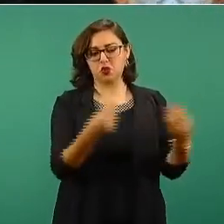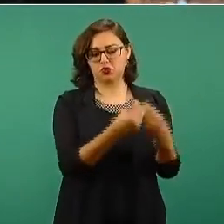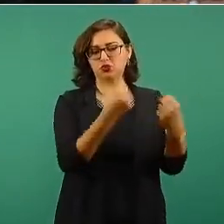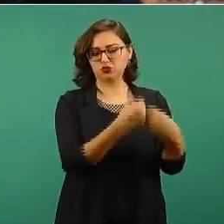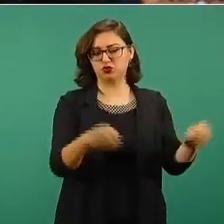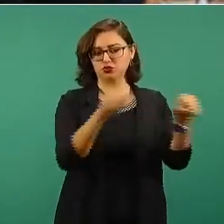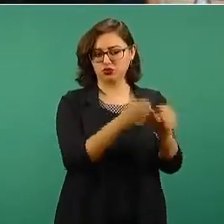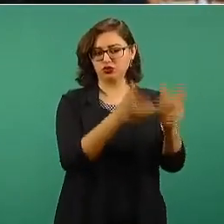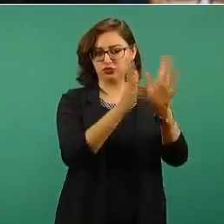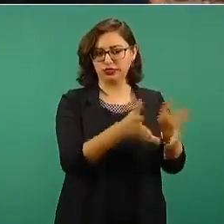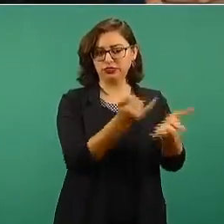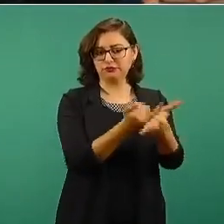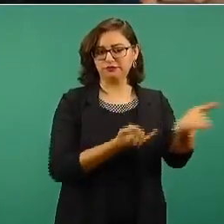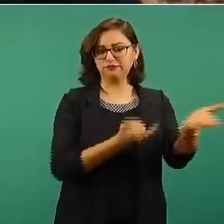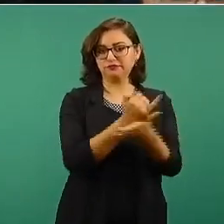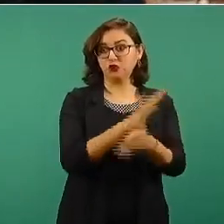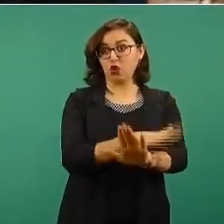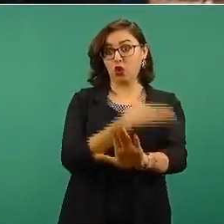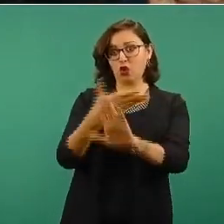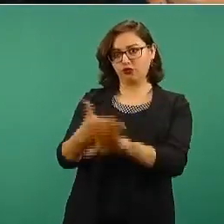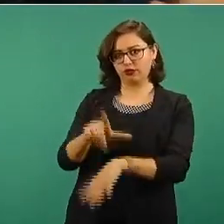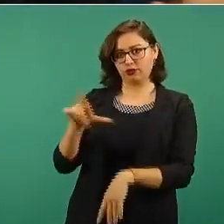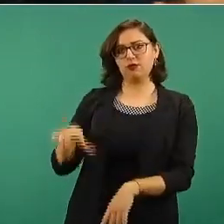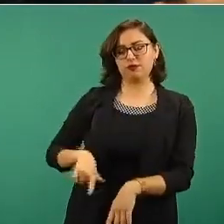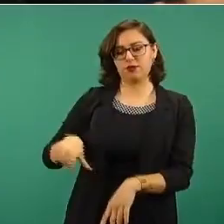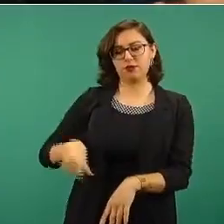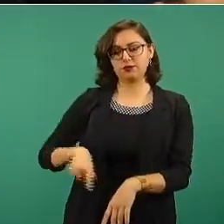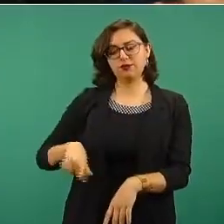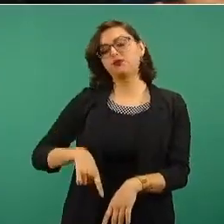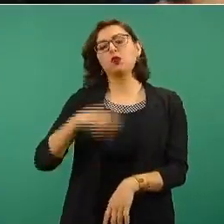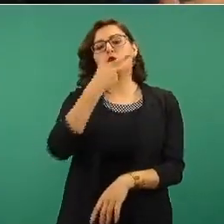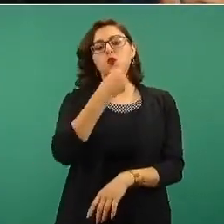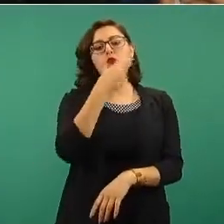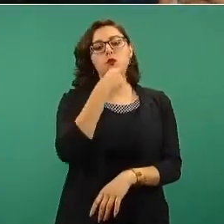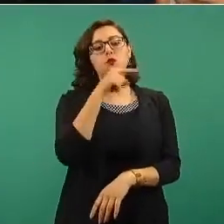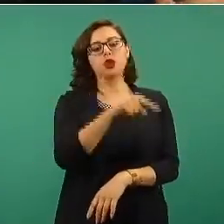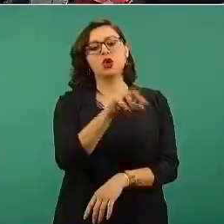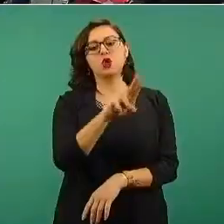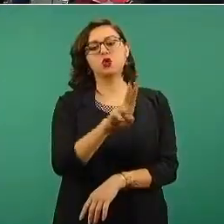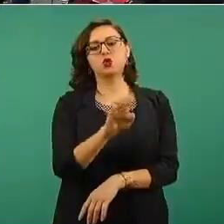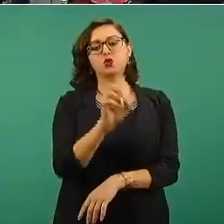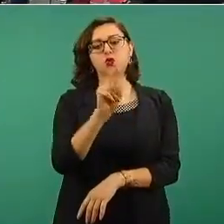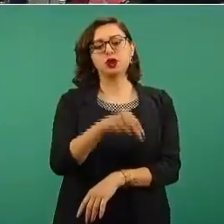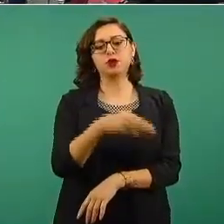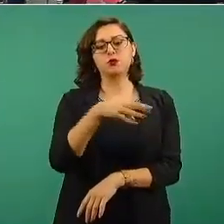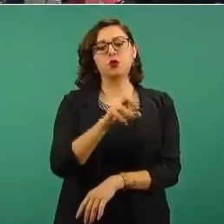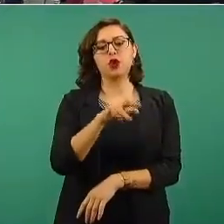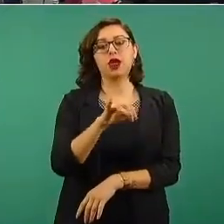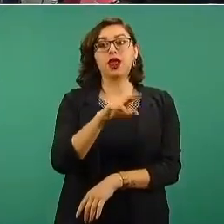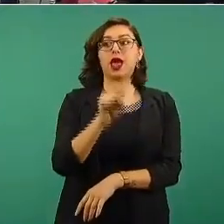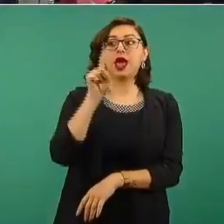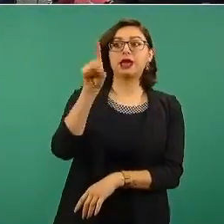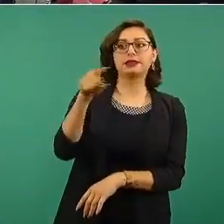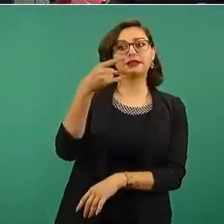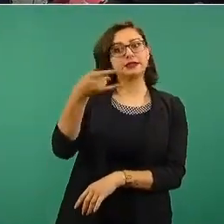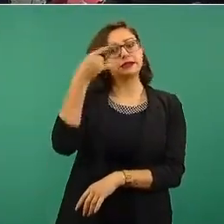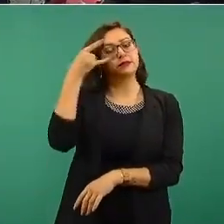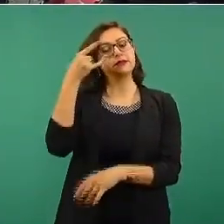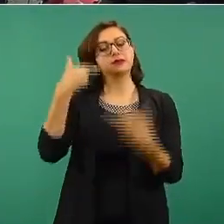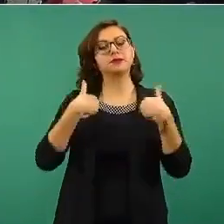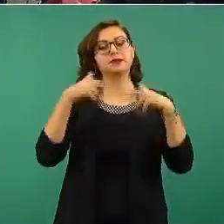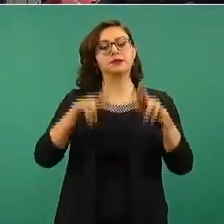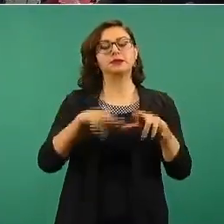que ver mucho también con una situación que, el propio Rubén Moreira, que está encargado, por ejemplo, en el caso de Campeche, de comisionado